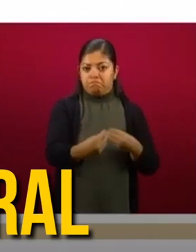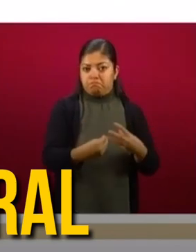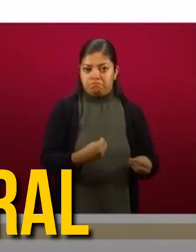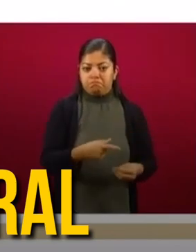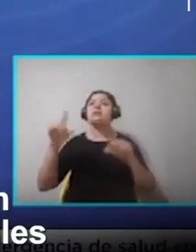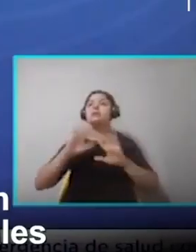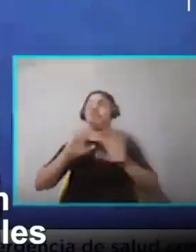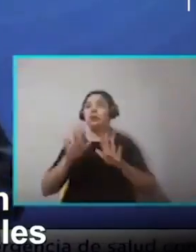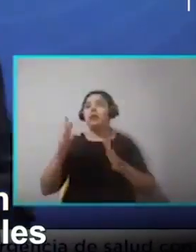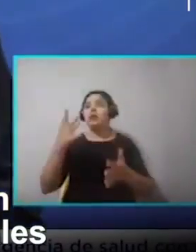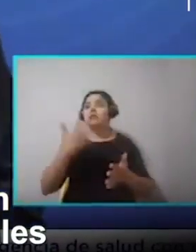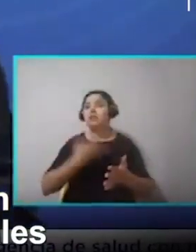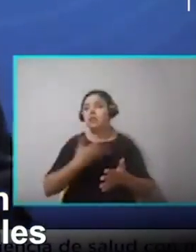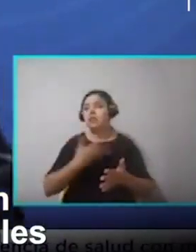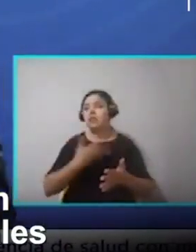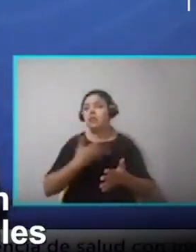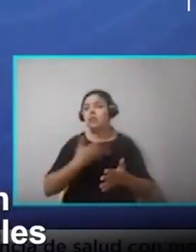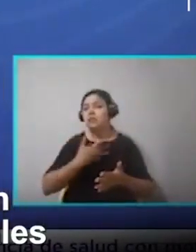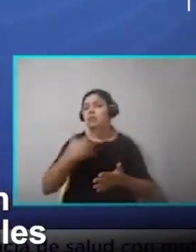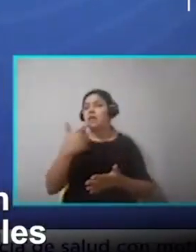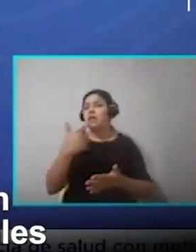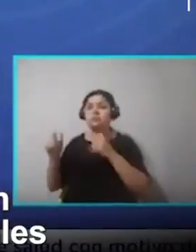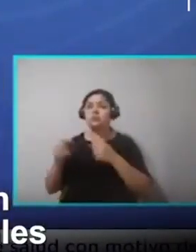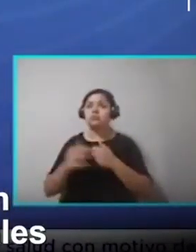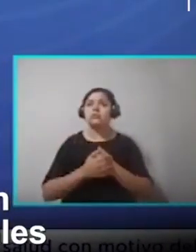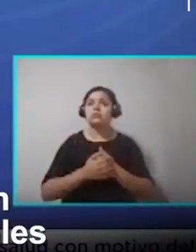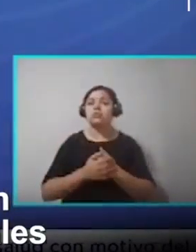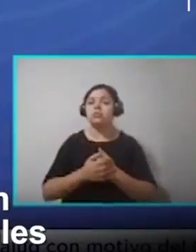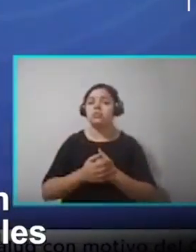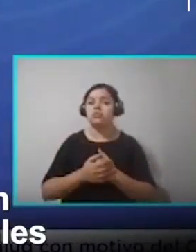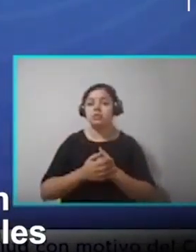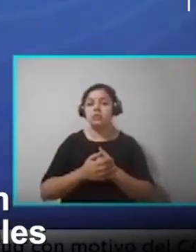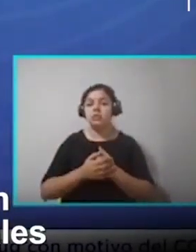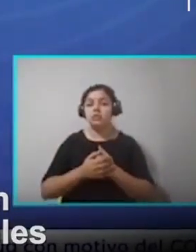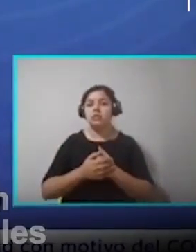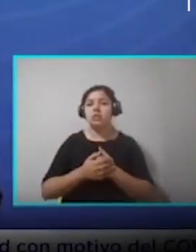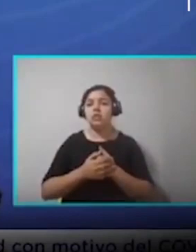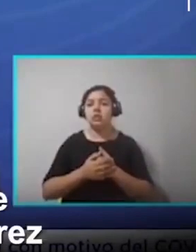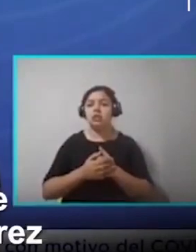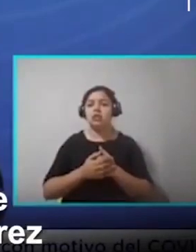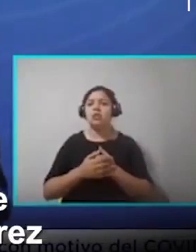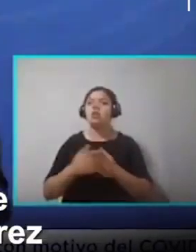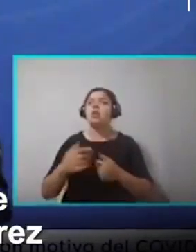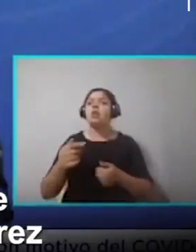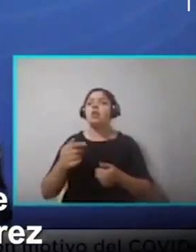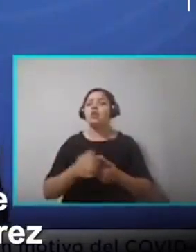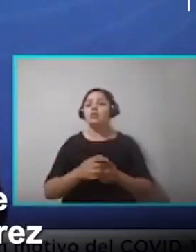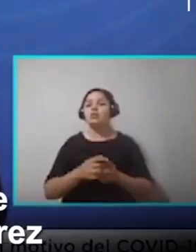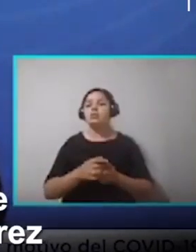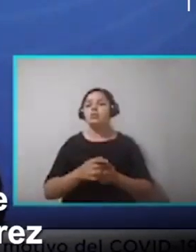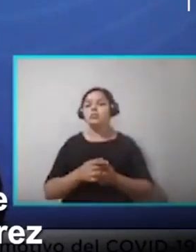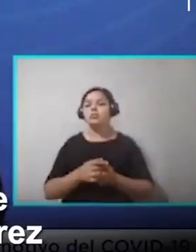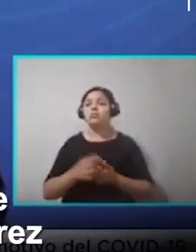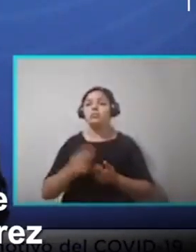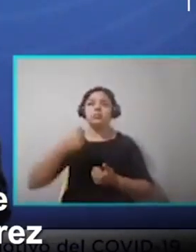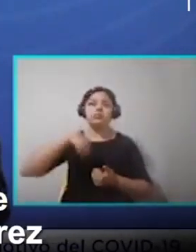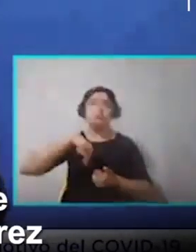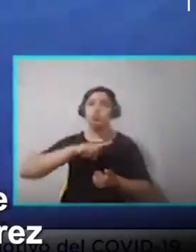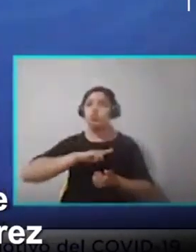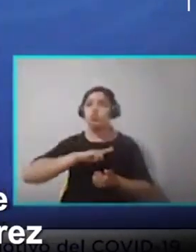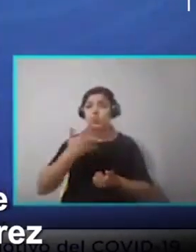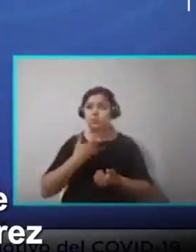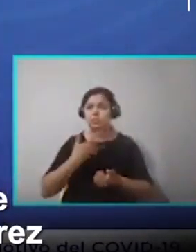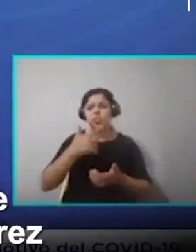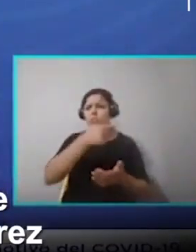federal. El mandatario estatal puntualizó que una de las consideraciones muy importantes que se tomó en cuenta para no reabrir es la